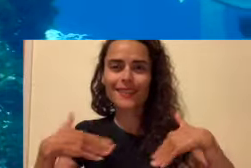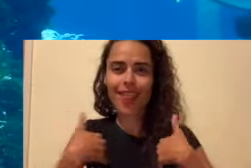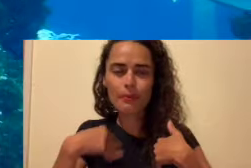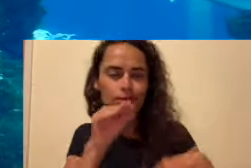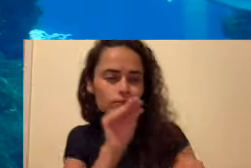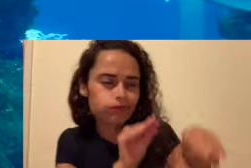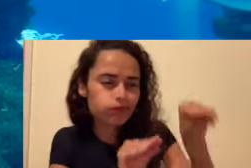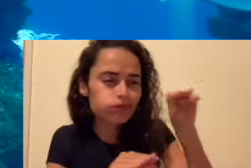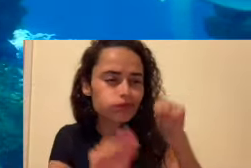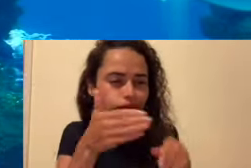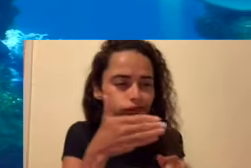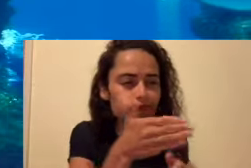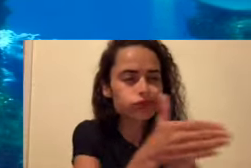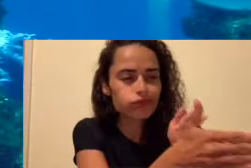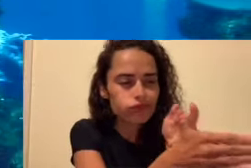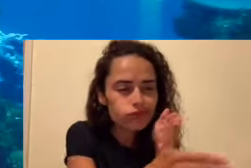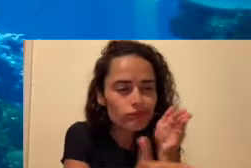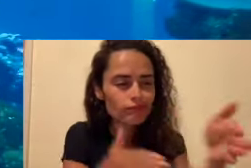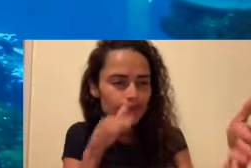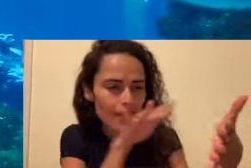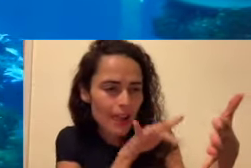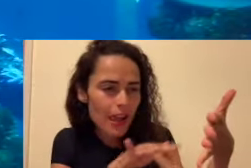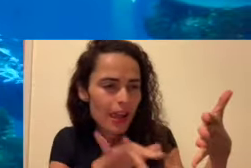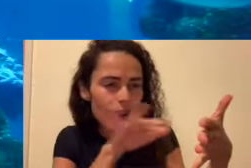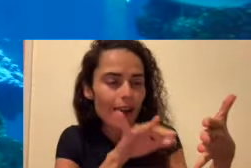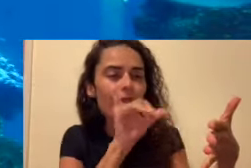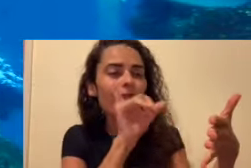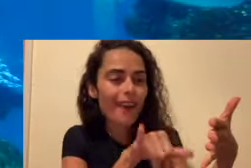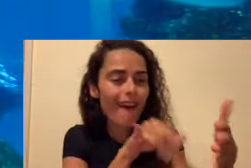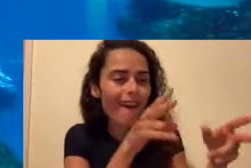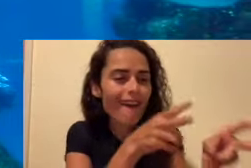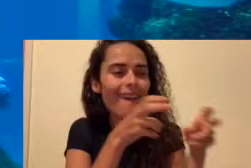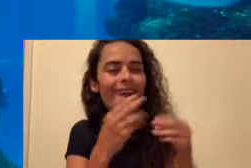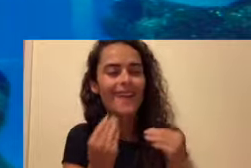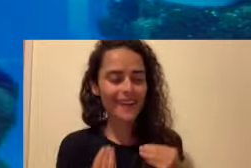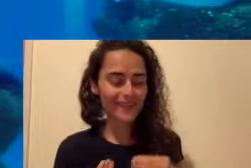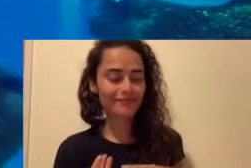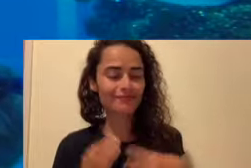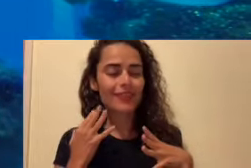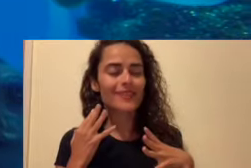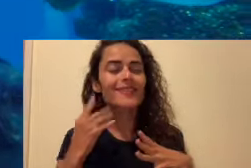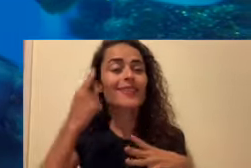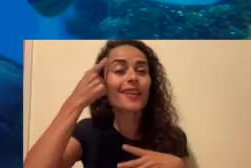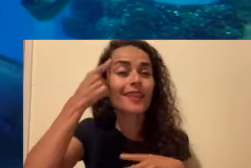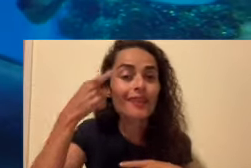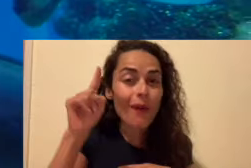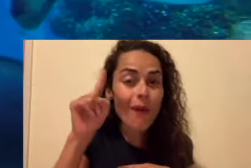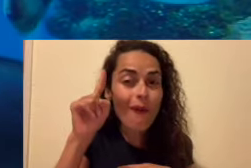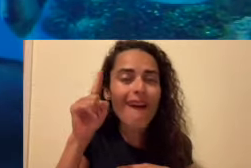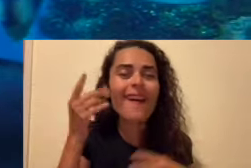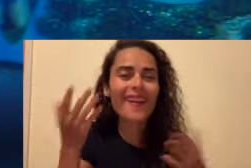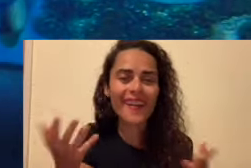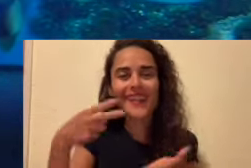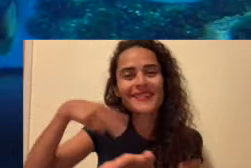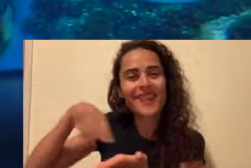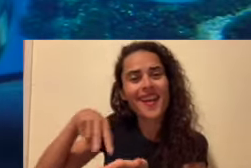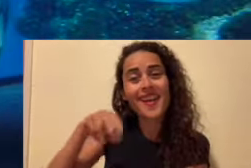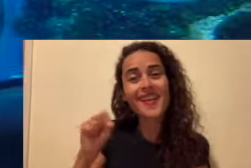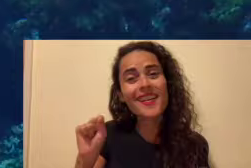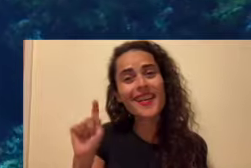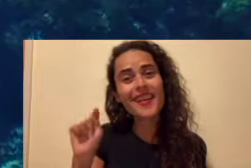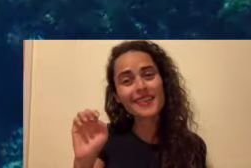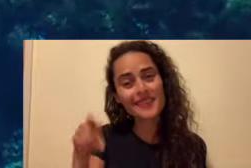movimiento. Para La Sirenita, las coreógrafas observaban la manera en que las criaturas se movían debajo del